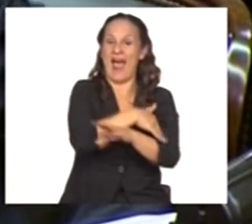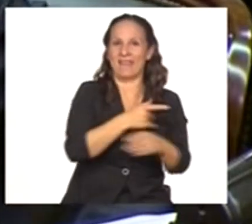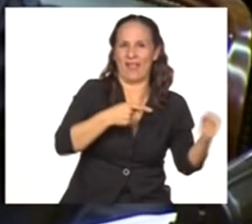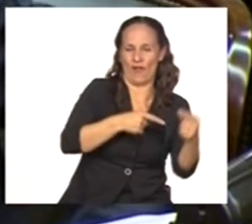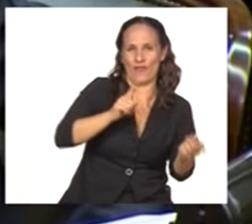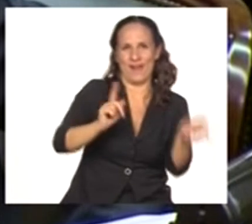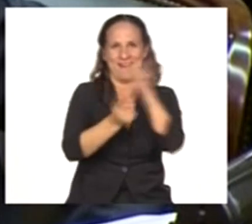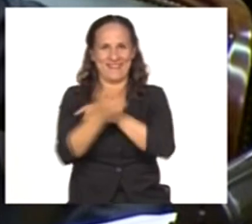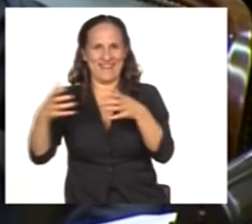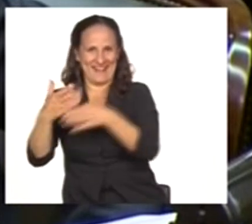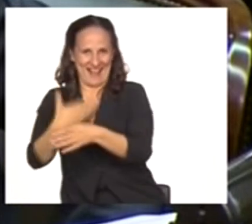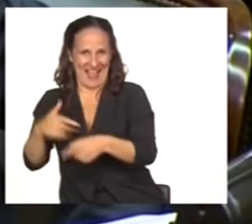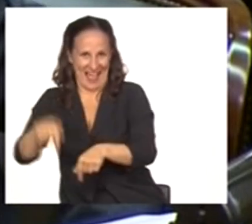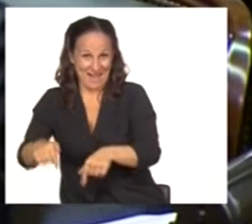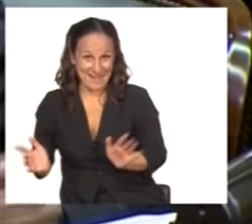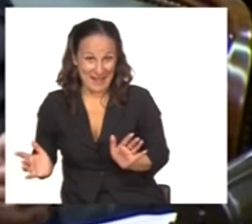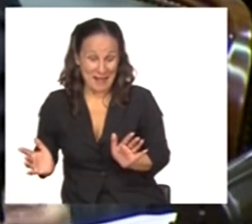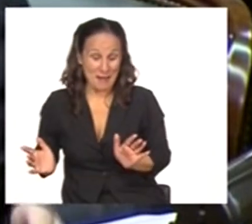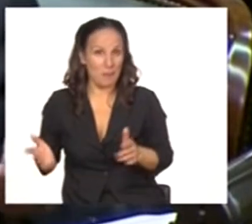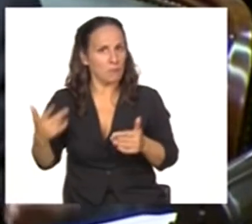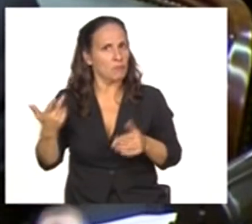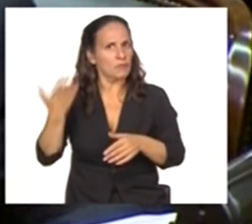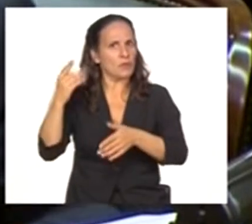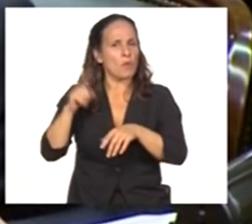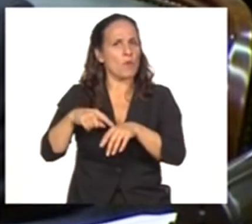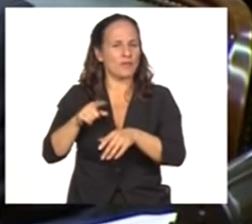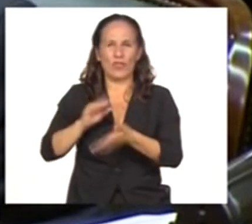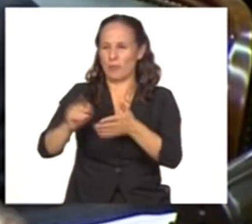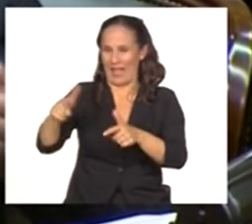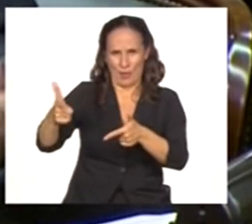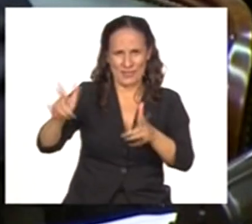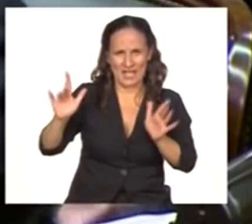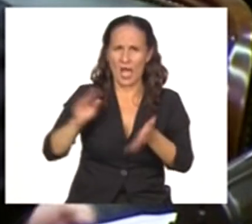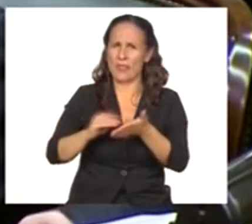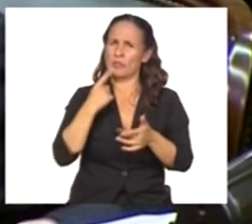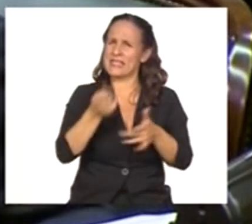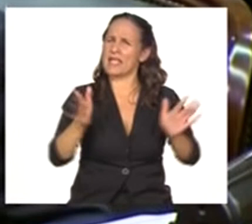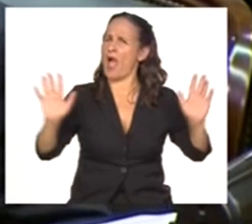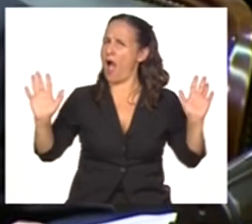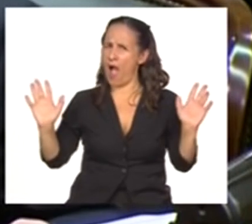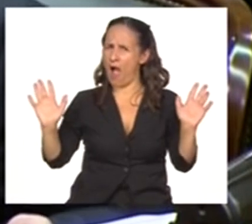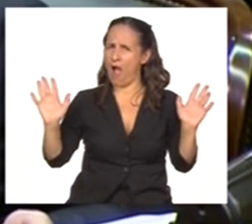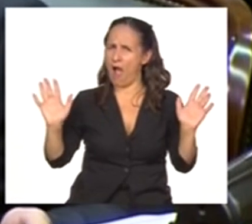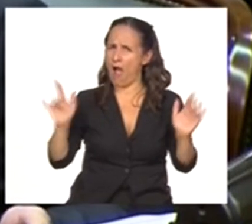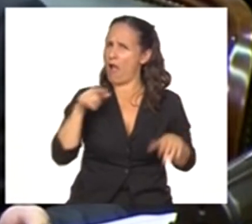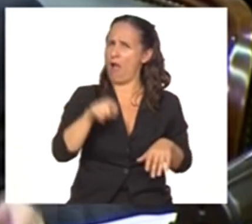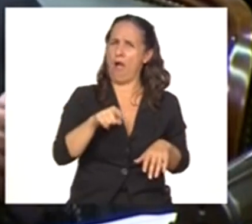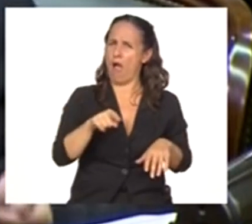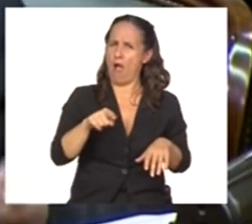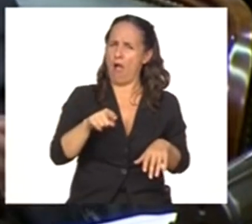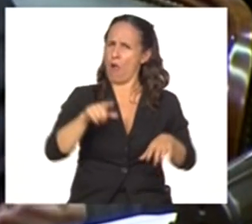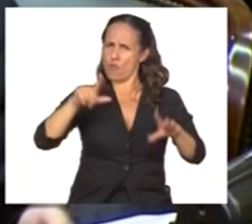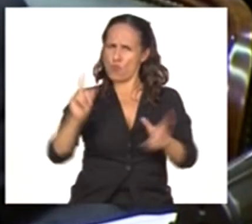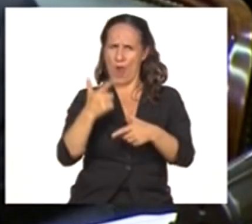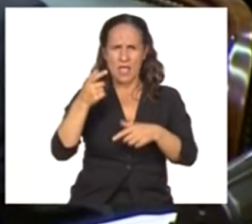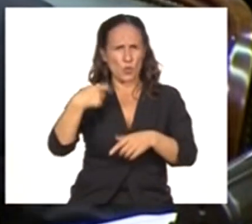repite siempre, nos decía una diputada que ahora no está presente, es intolerable que un